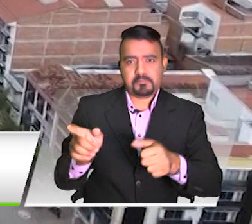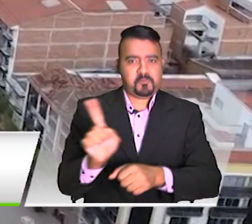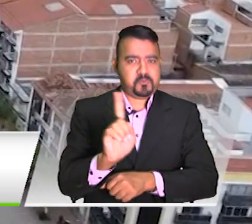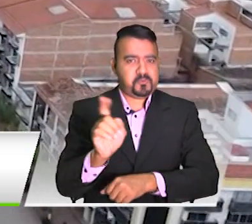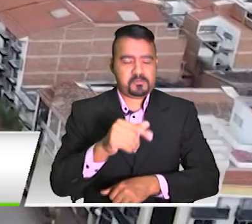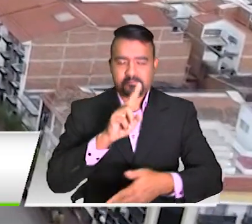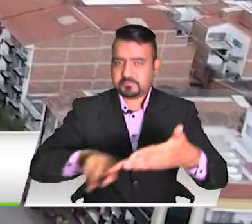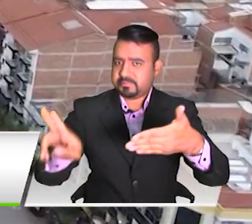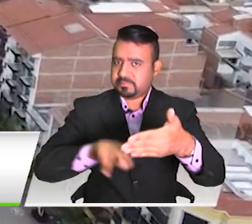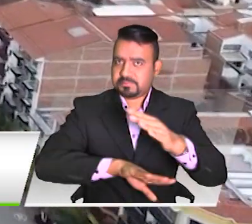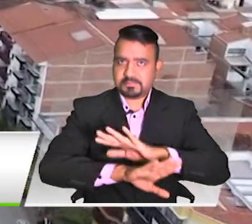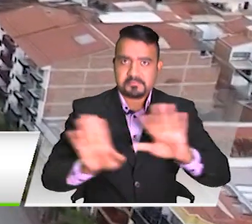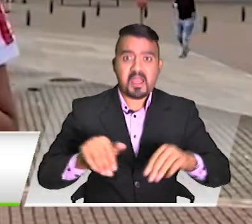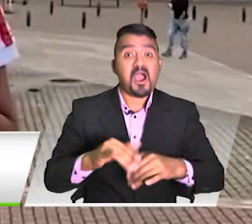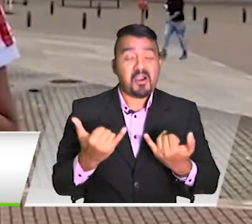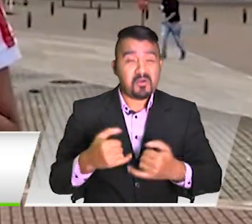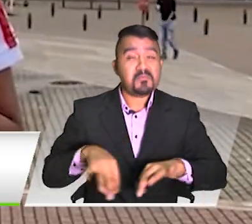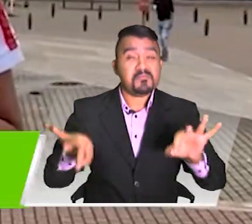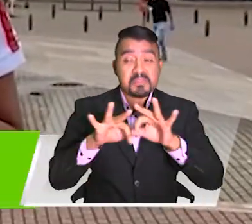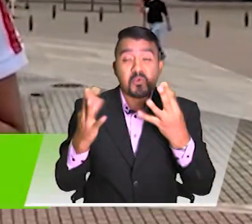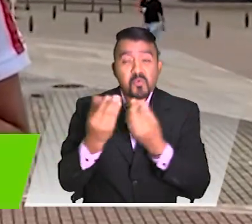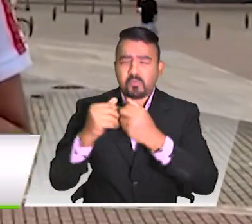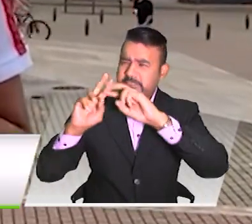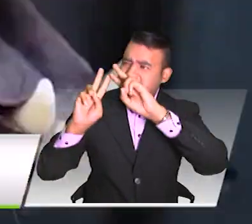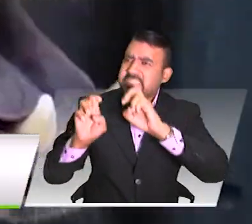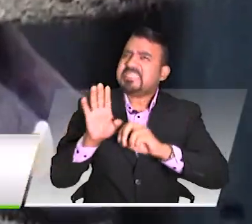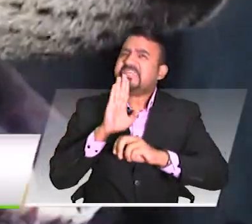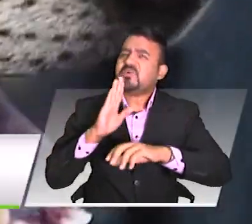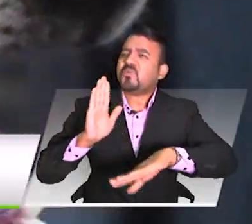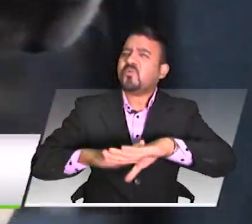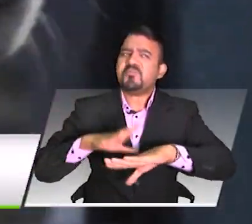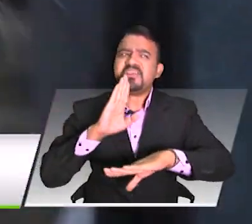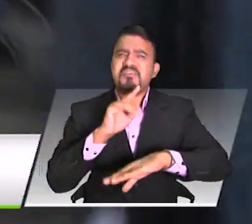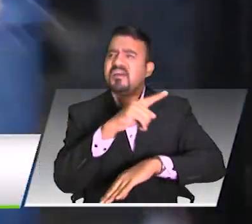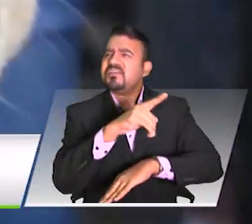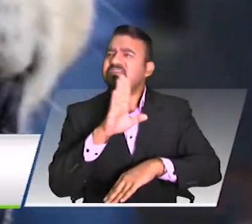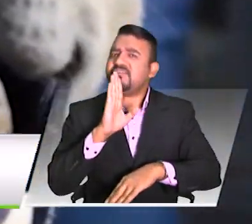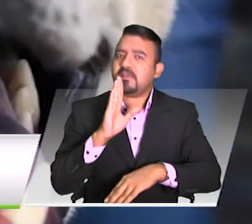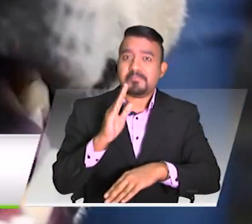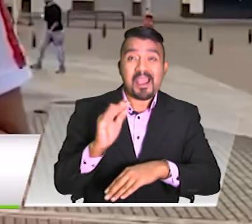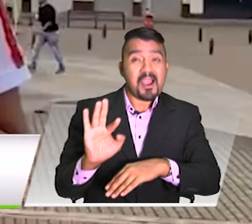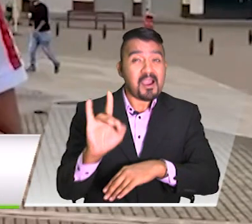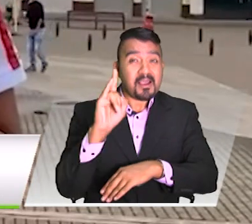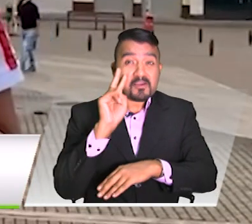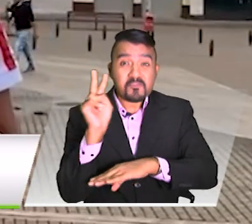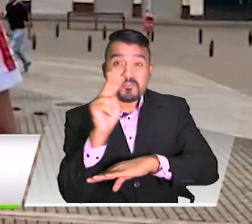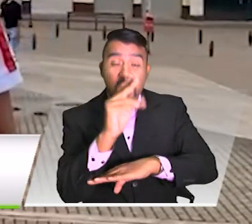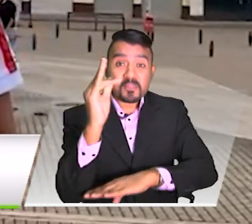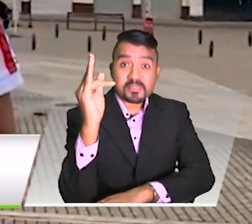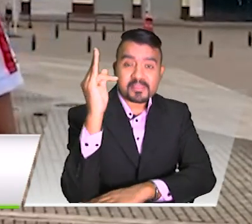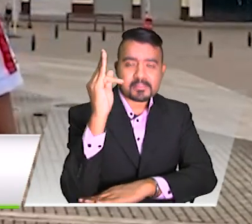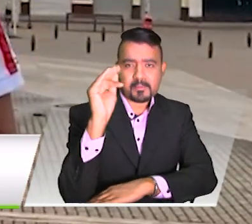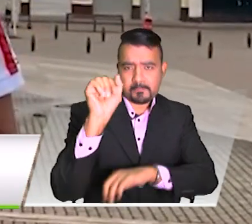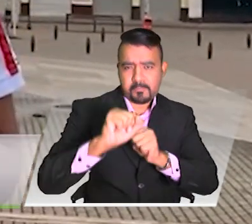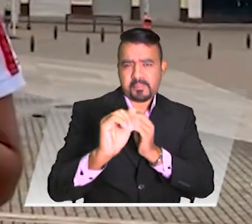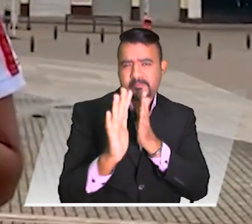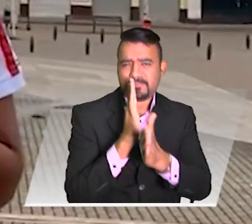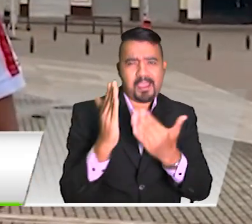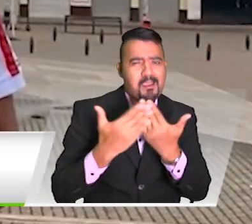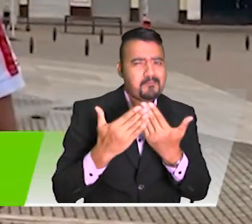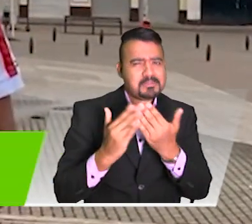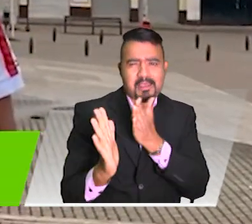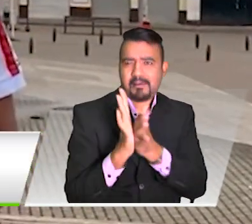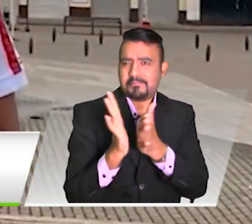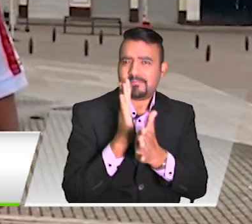para dar con los autores del hecho la invitación es a que denunciamos a tiempo estos casos de maltrato animal